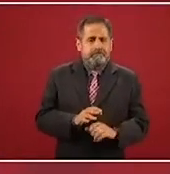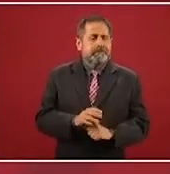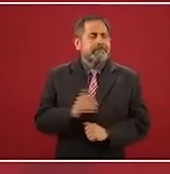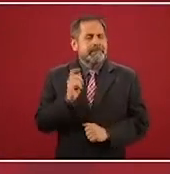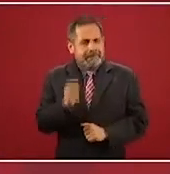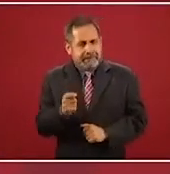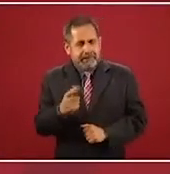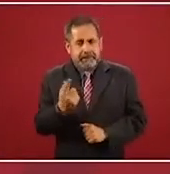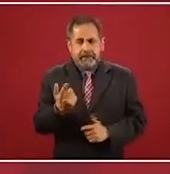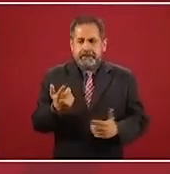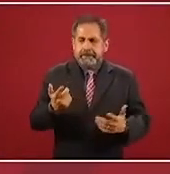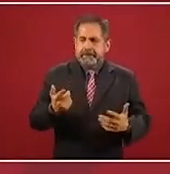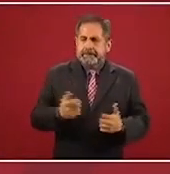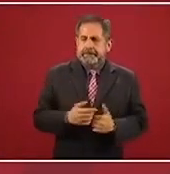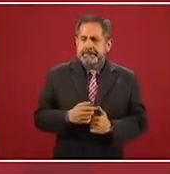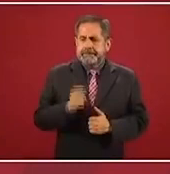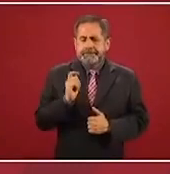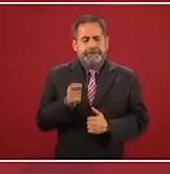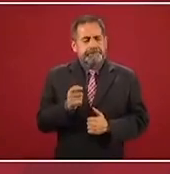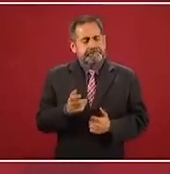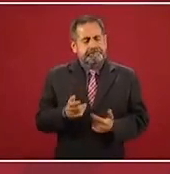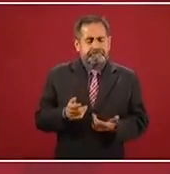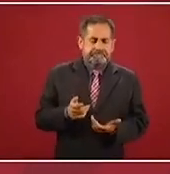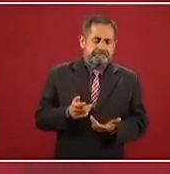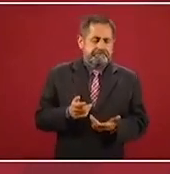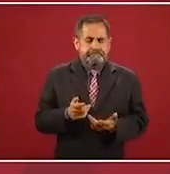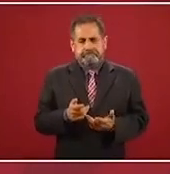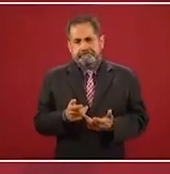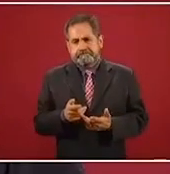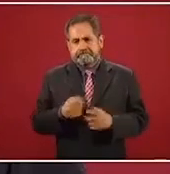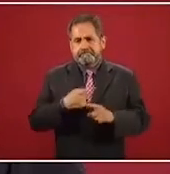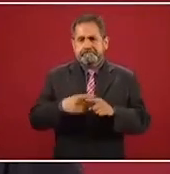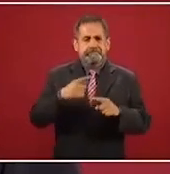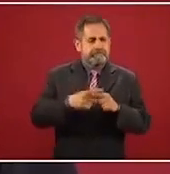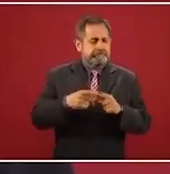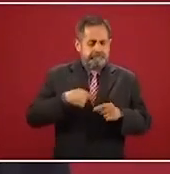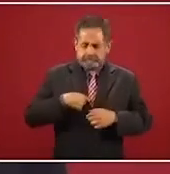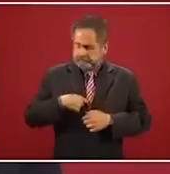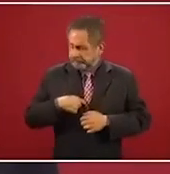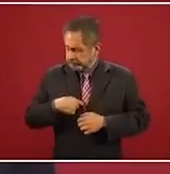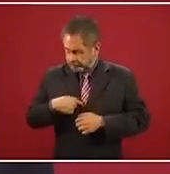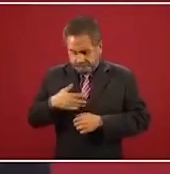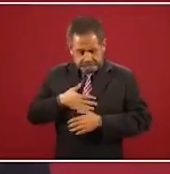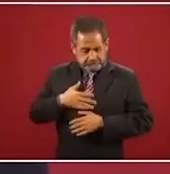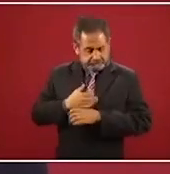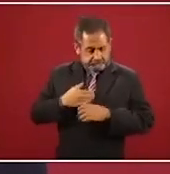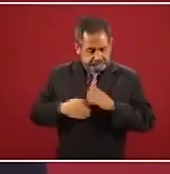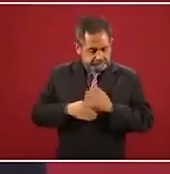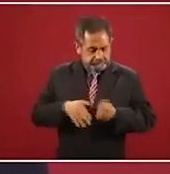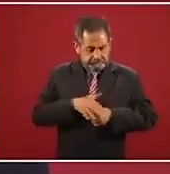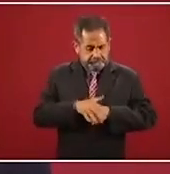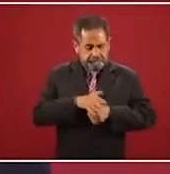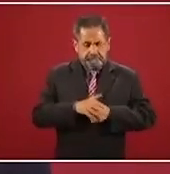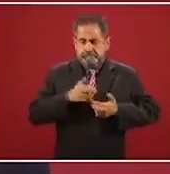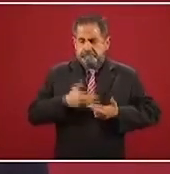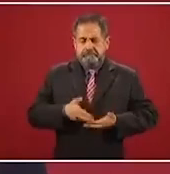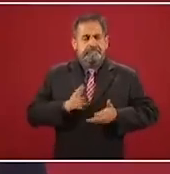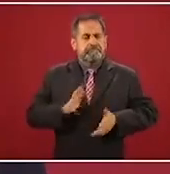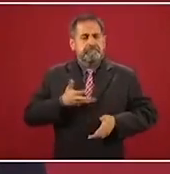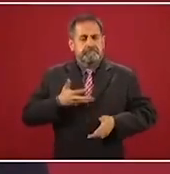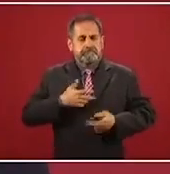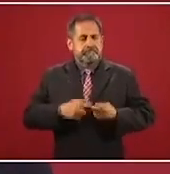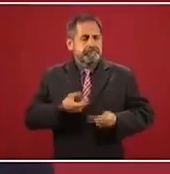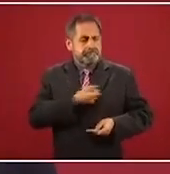que se tengan los satisfactores básicos, el derecho a